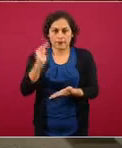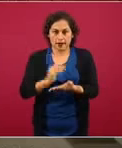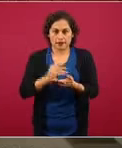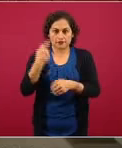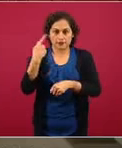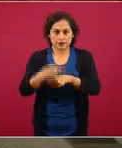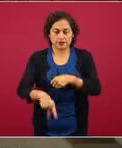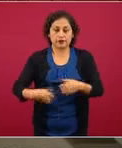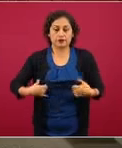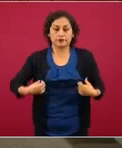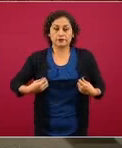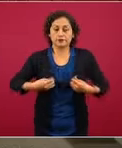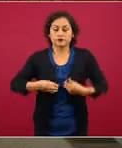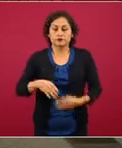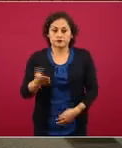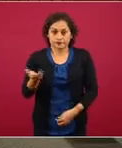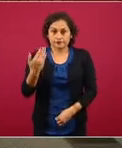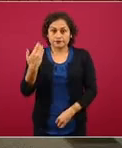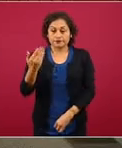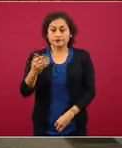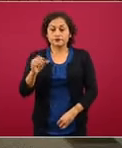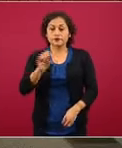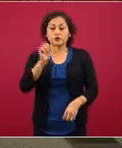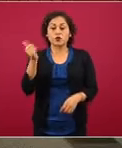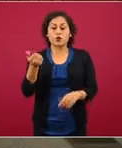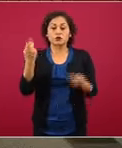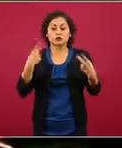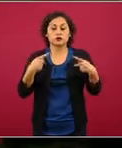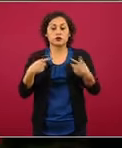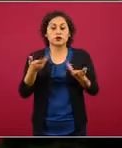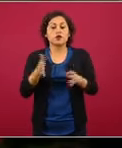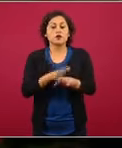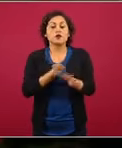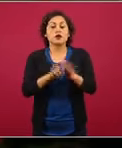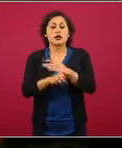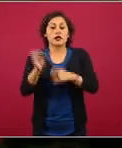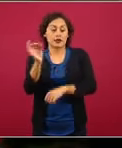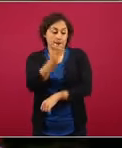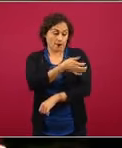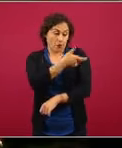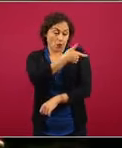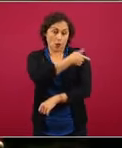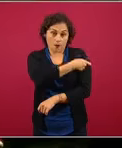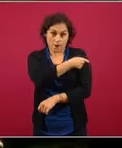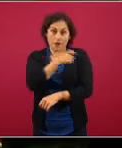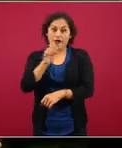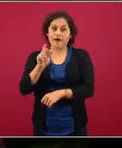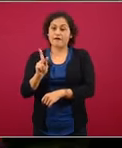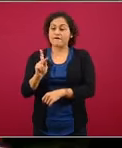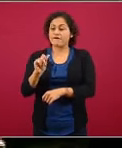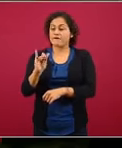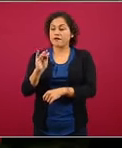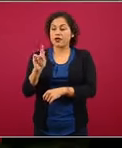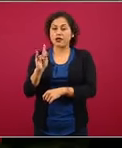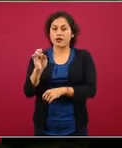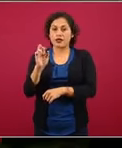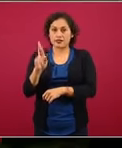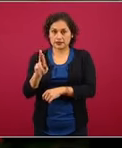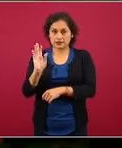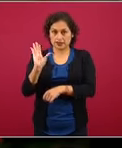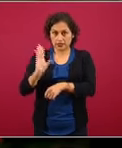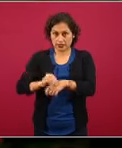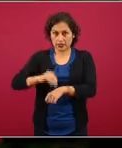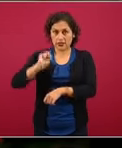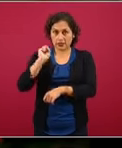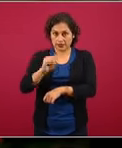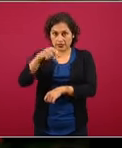Otra pregunta, cambiando en orden de ideas. La aprobación de la vacuna de Pfizer fue, digamos, un tanto expedita tanto en México como en otros